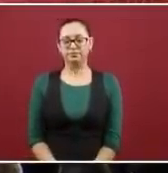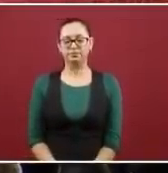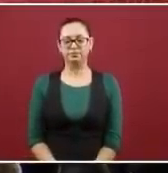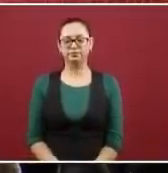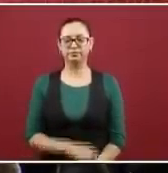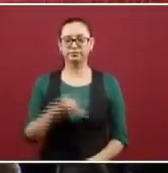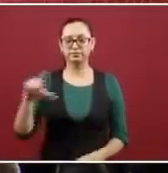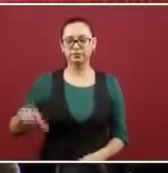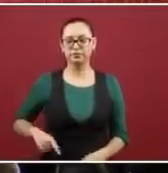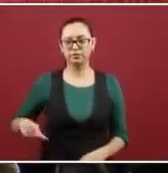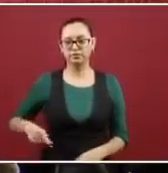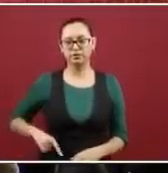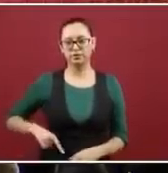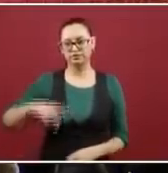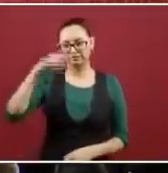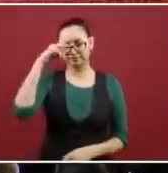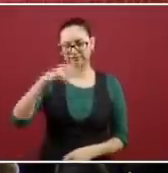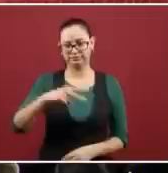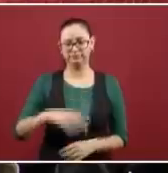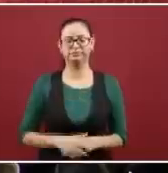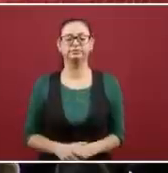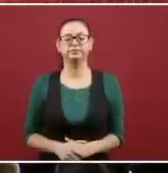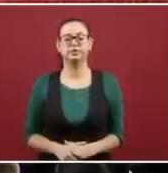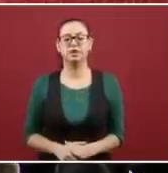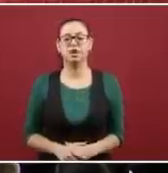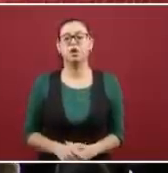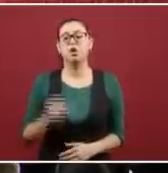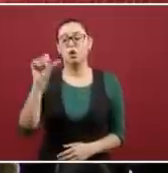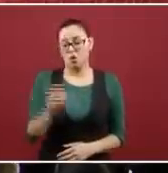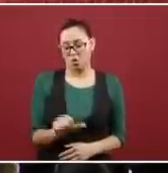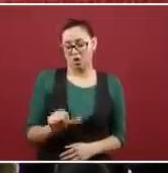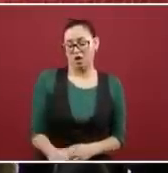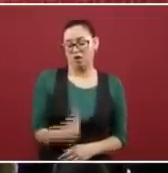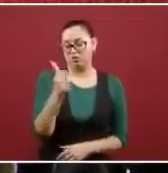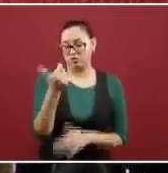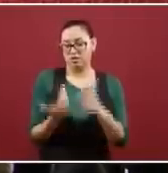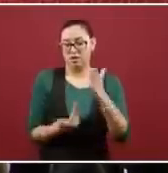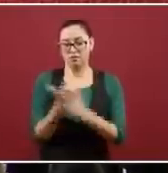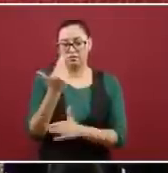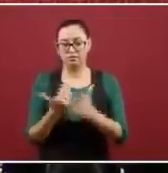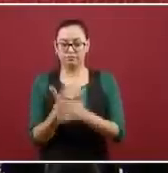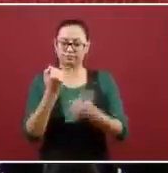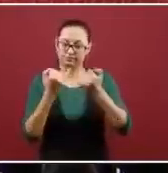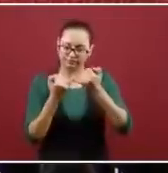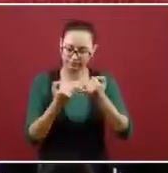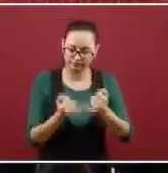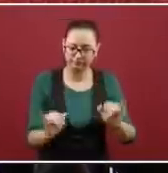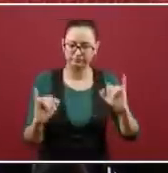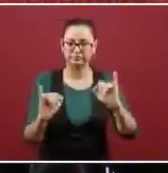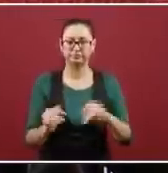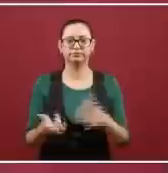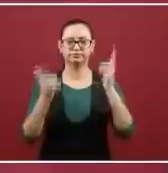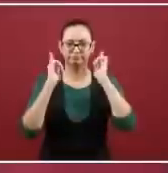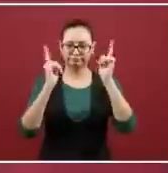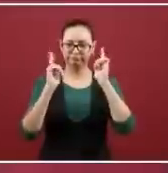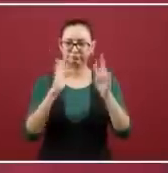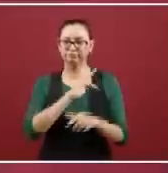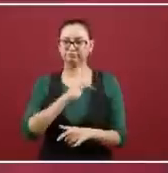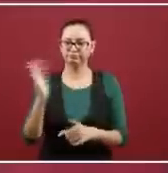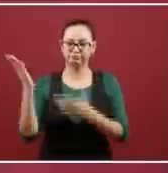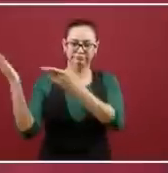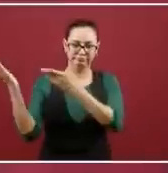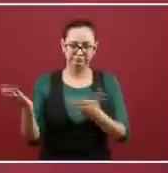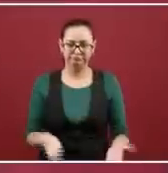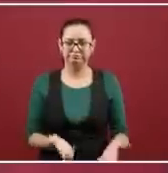Gobierno de México. A las 11 de la mañana será el evento inaugural. Los esperamos ahí con los